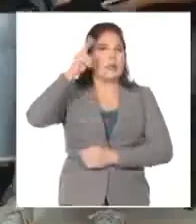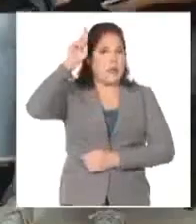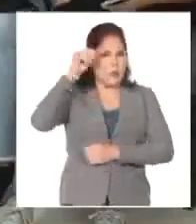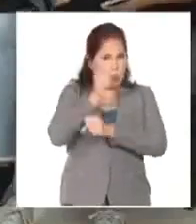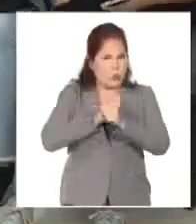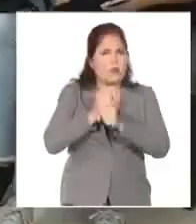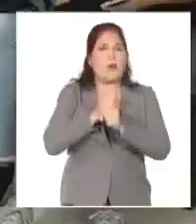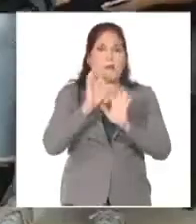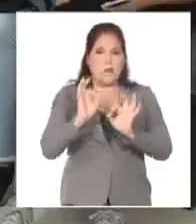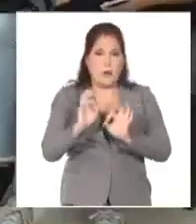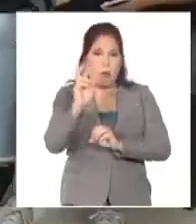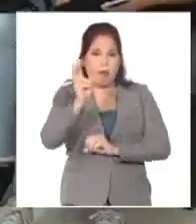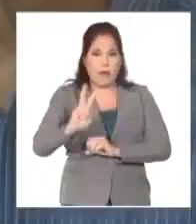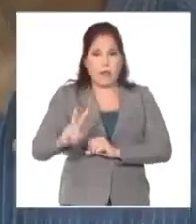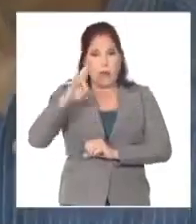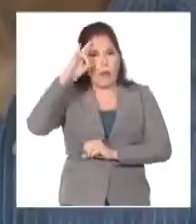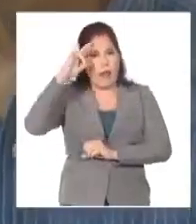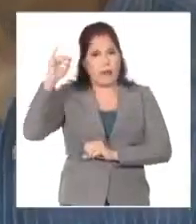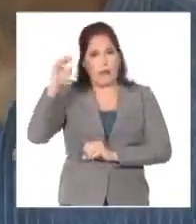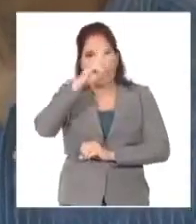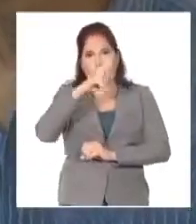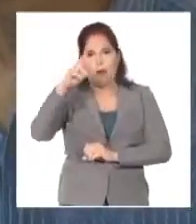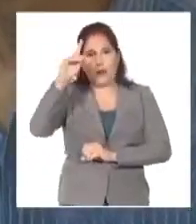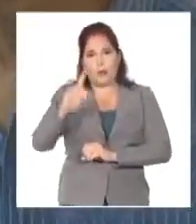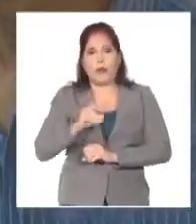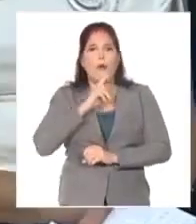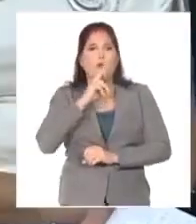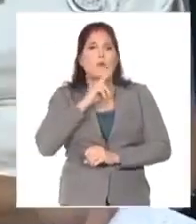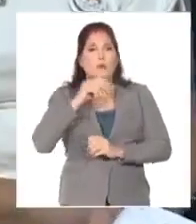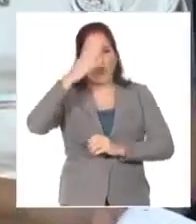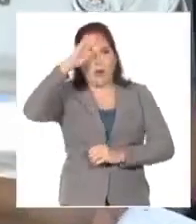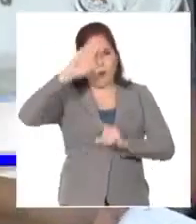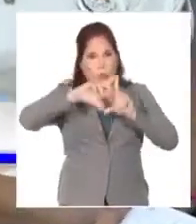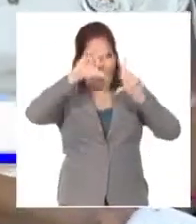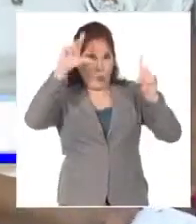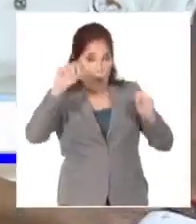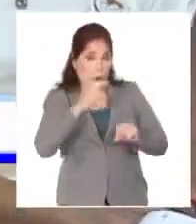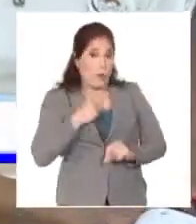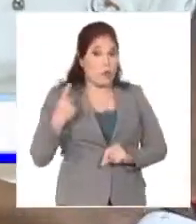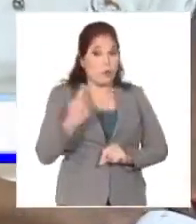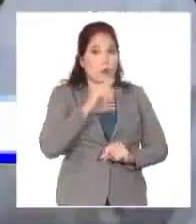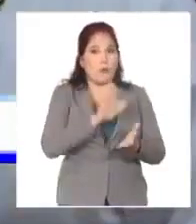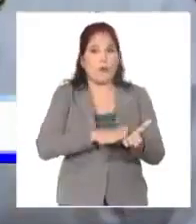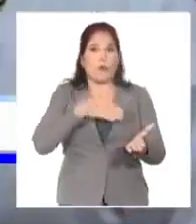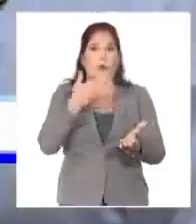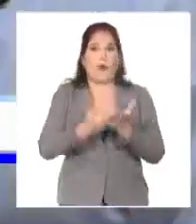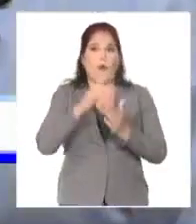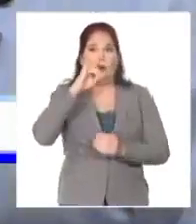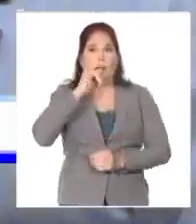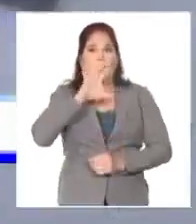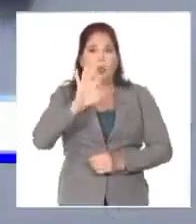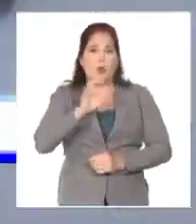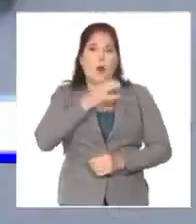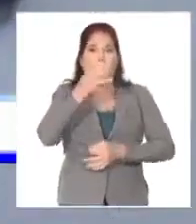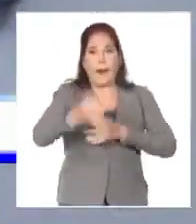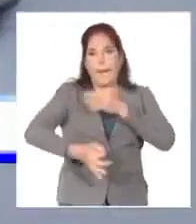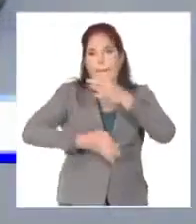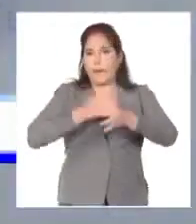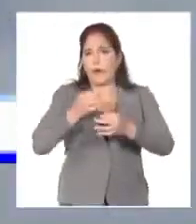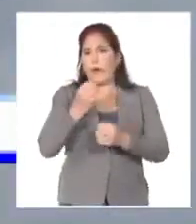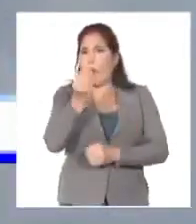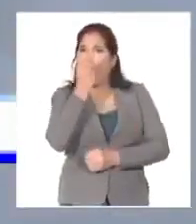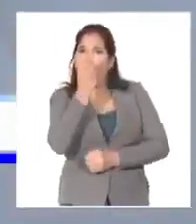Fueron Venezuela, Haití, República Dominicana, Honduras y Cuba las naciones que propusieron a la UNESCO declarar como